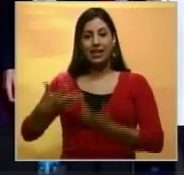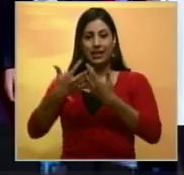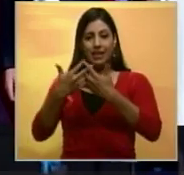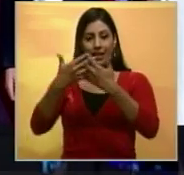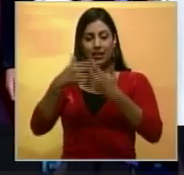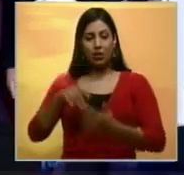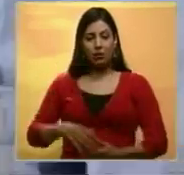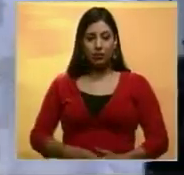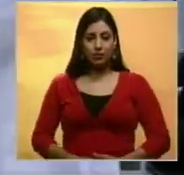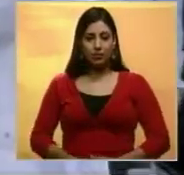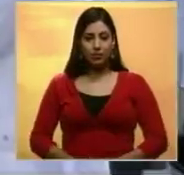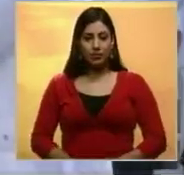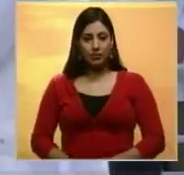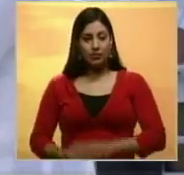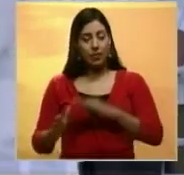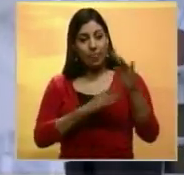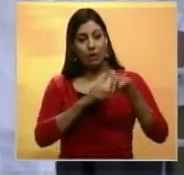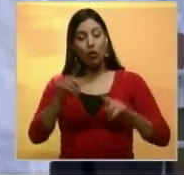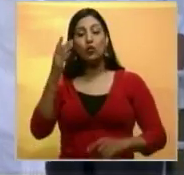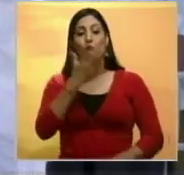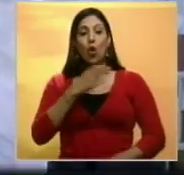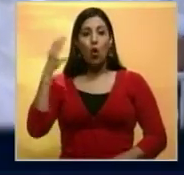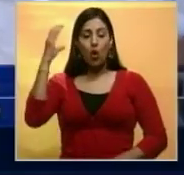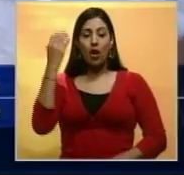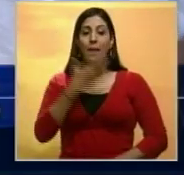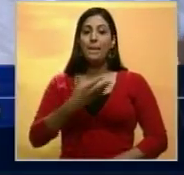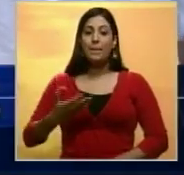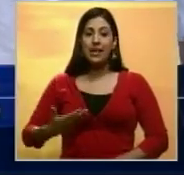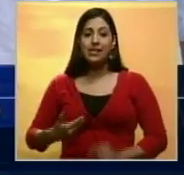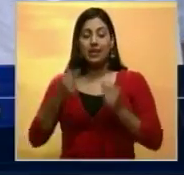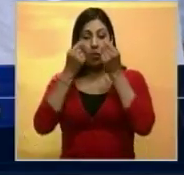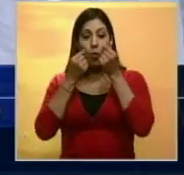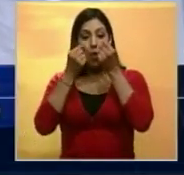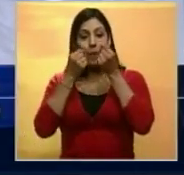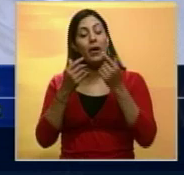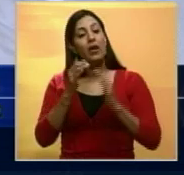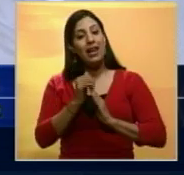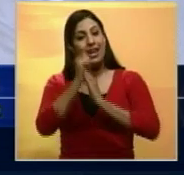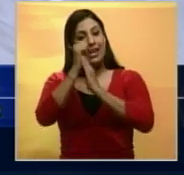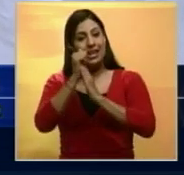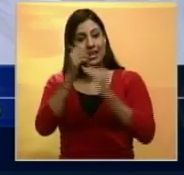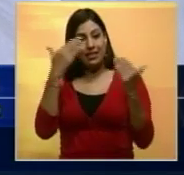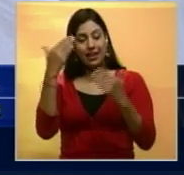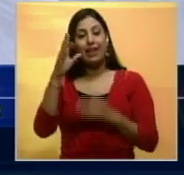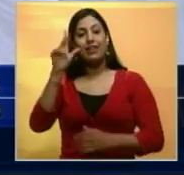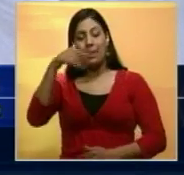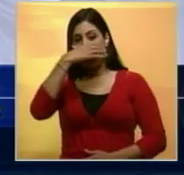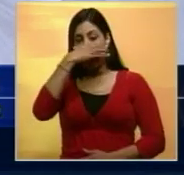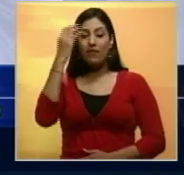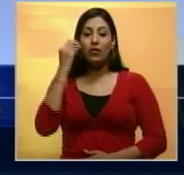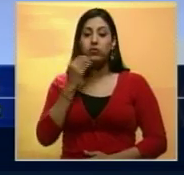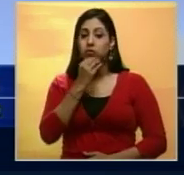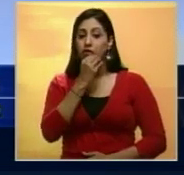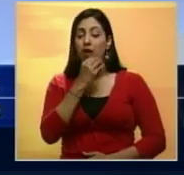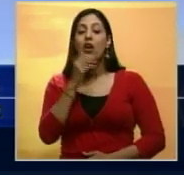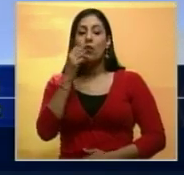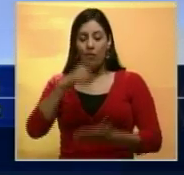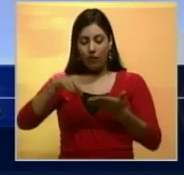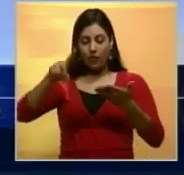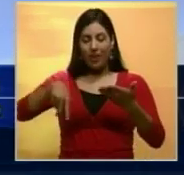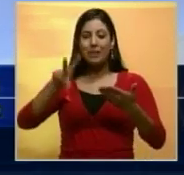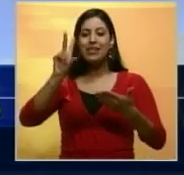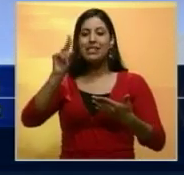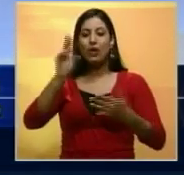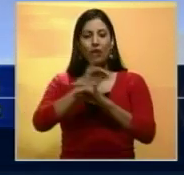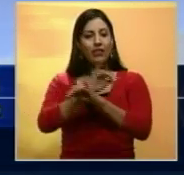país. En Colombia, el presidente Juan Manuel Santos y el líder de las FARC, Rodrigo Londoño, alias Timochenko, firmaron el